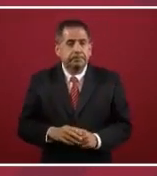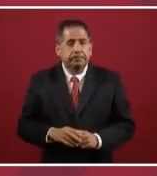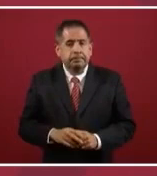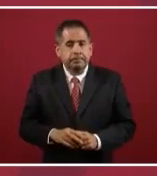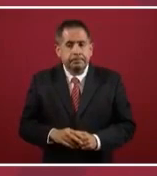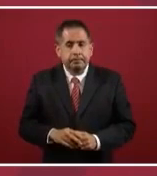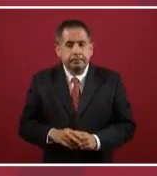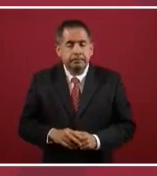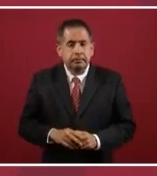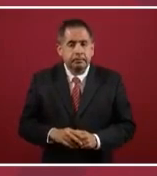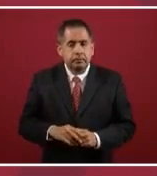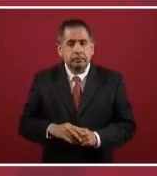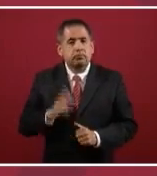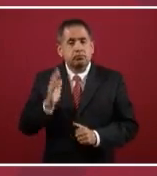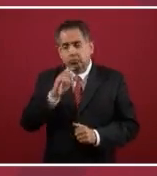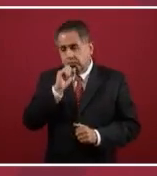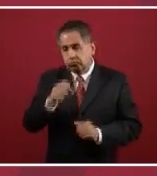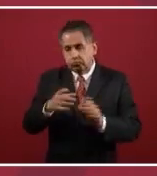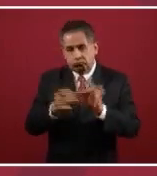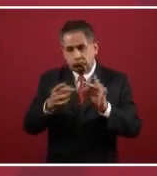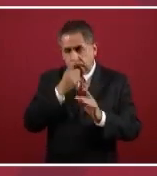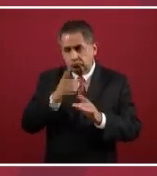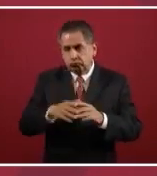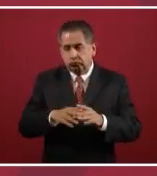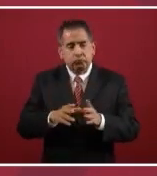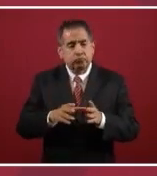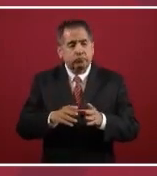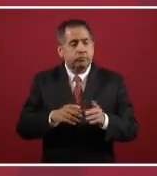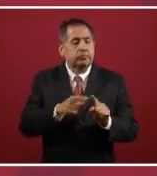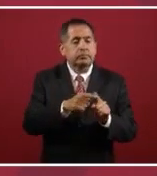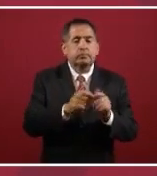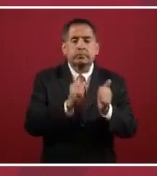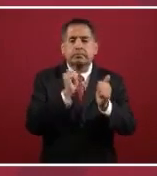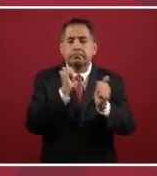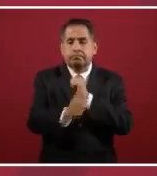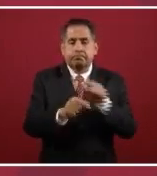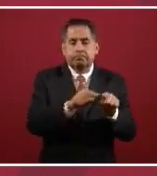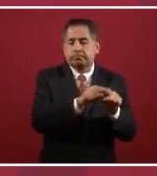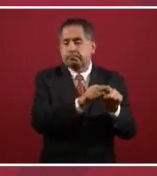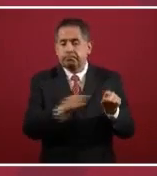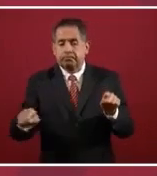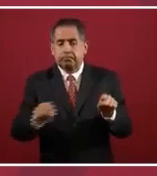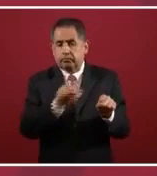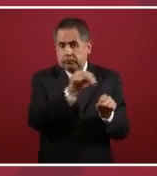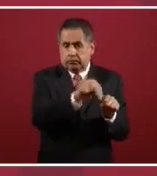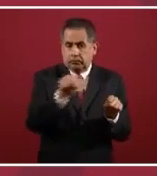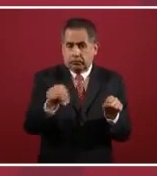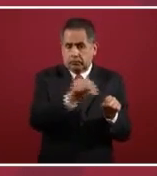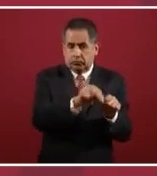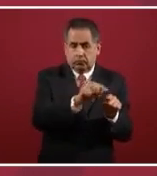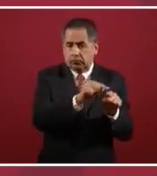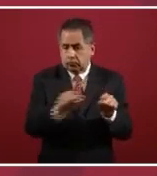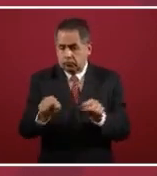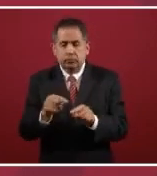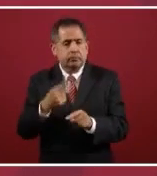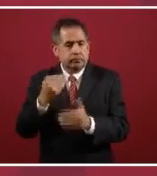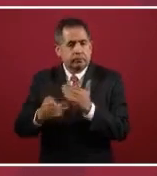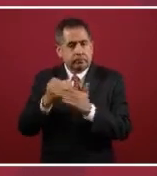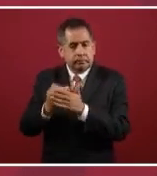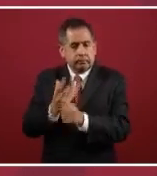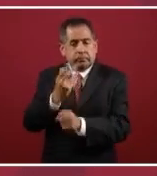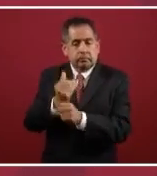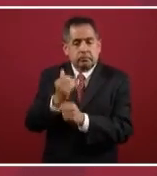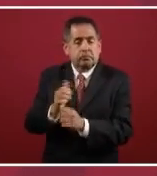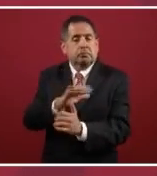Se habló del libramiento de Nogales, que se va a terminar, que es muy importante,